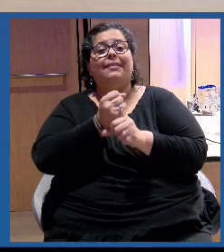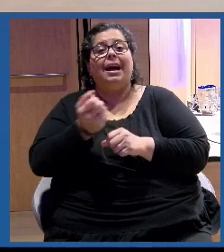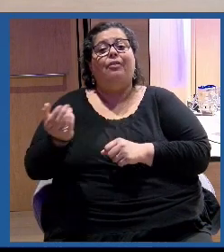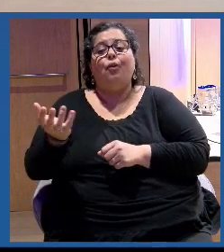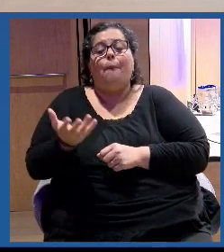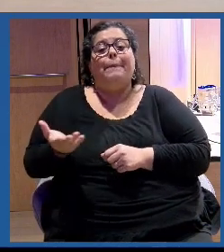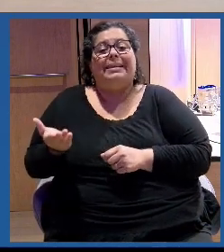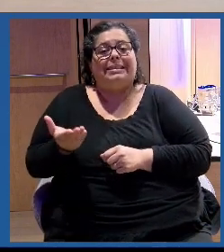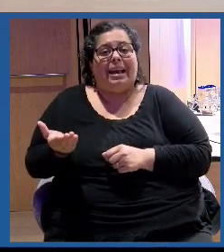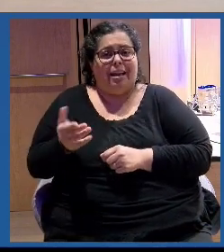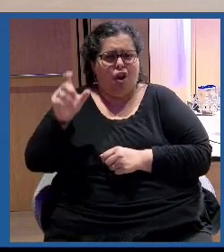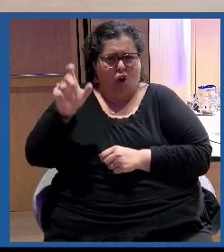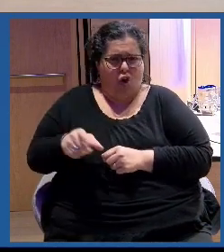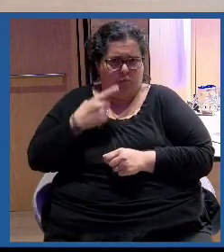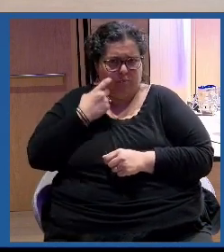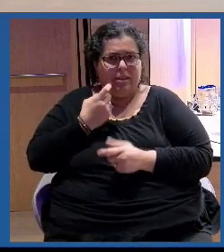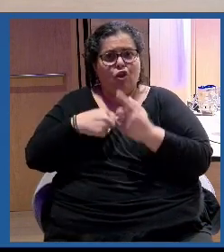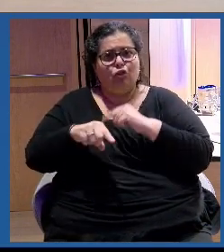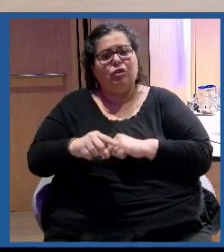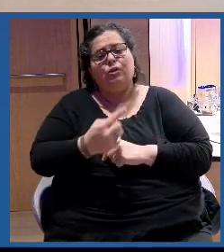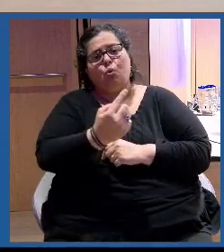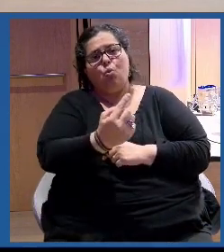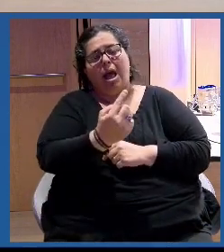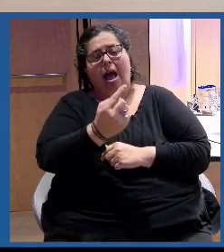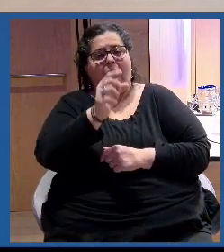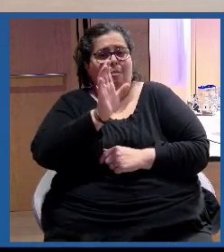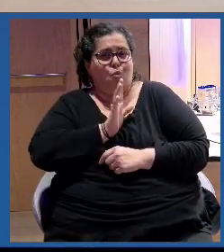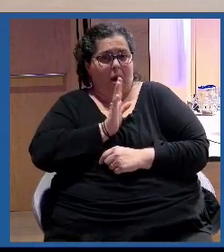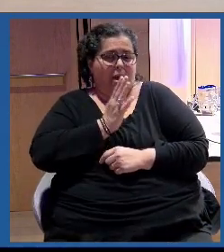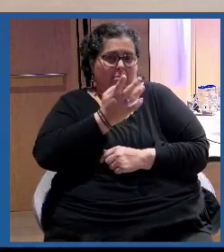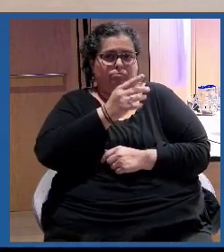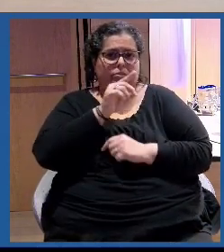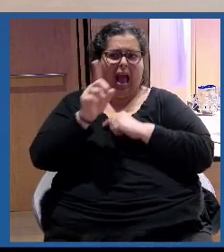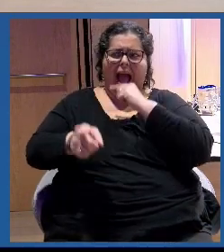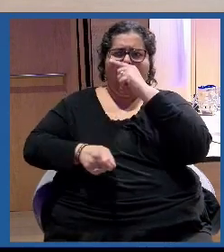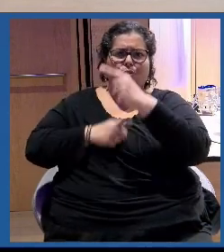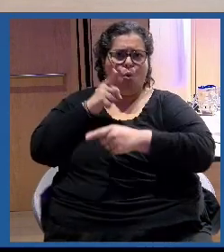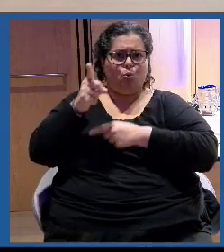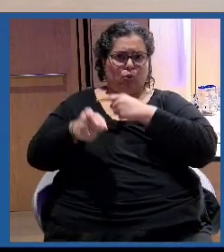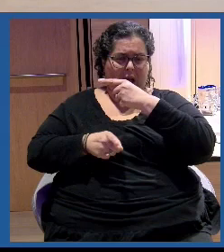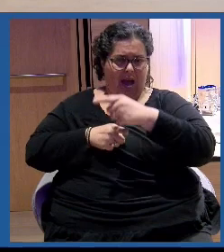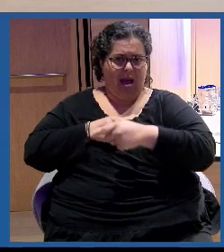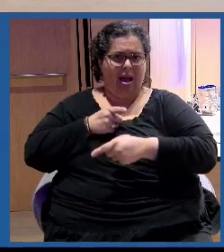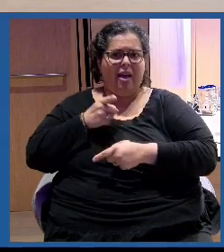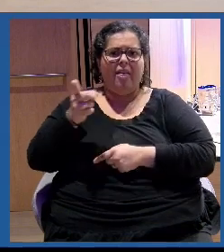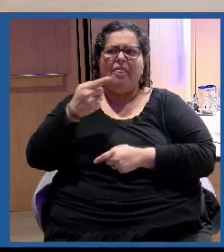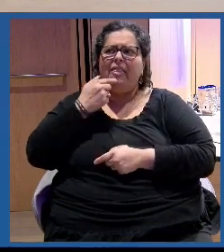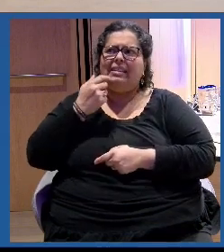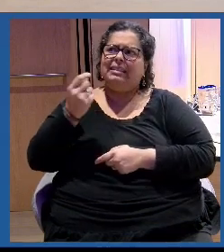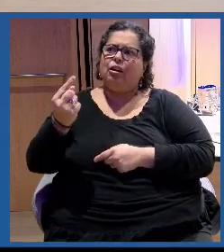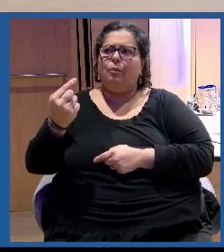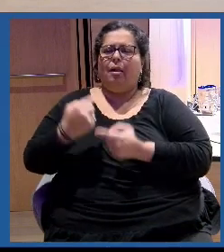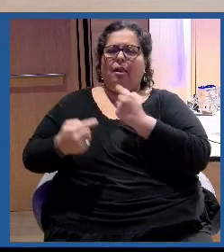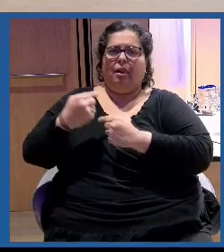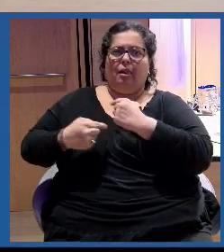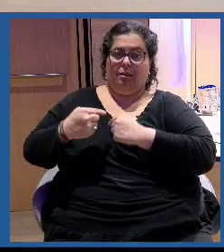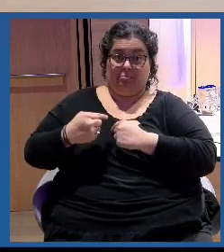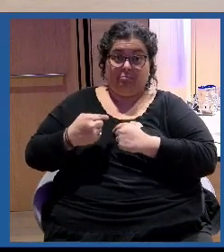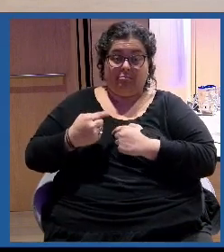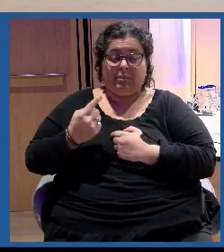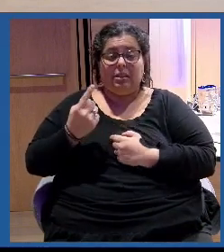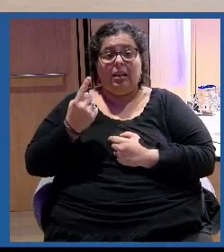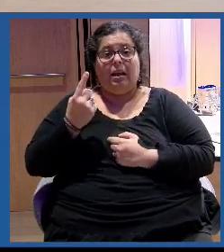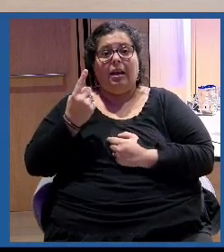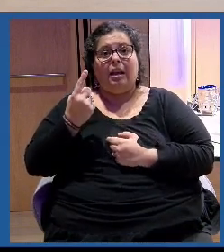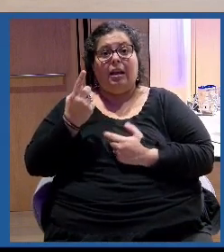y una comensal lo acosó de estarla acosando, ¿sí? Es